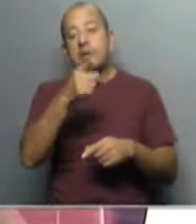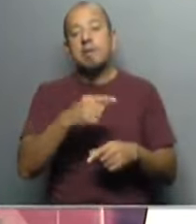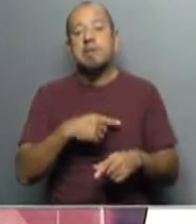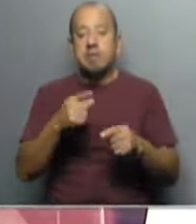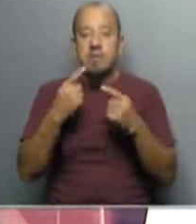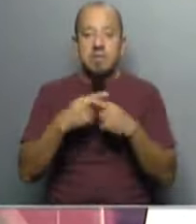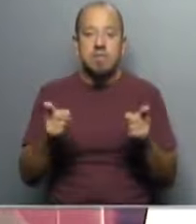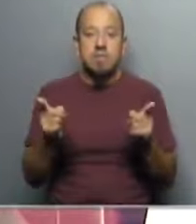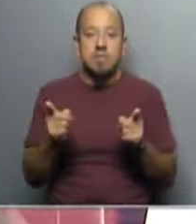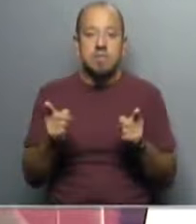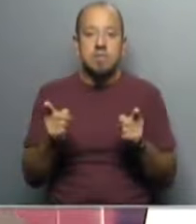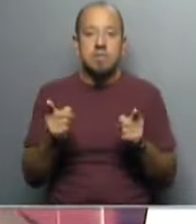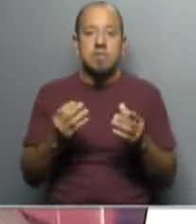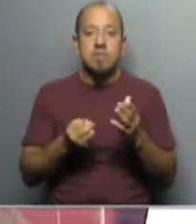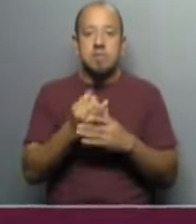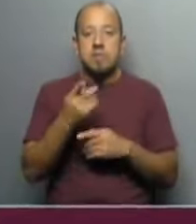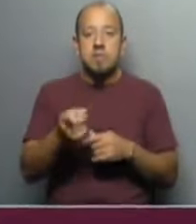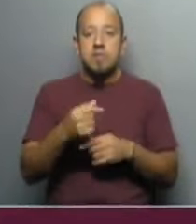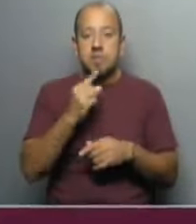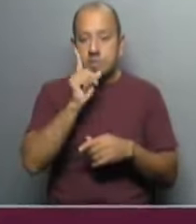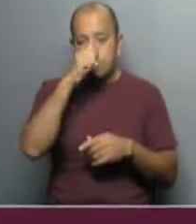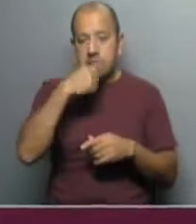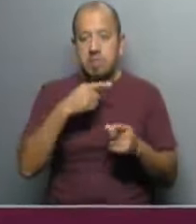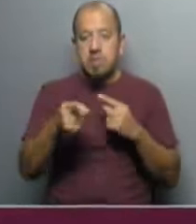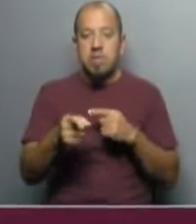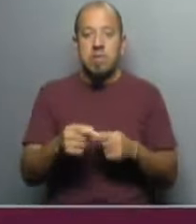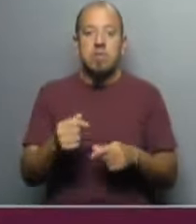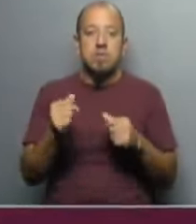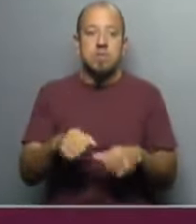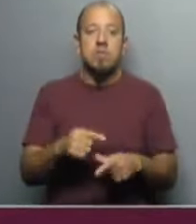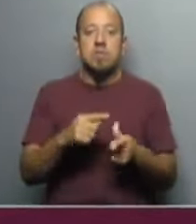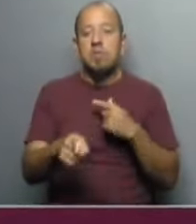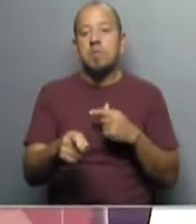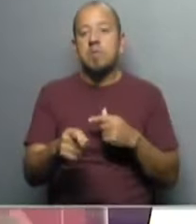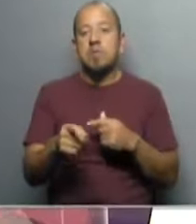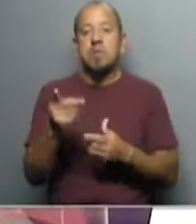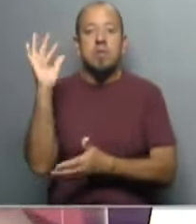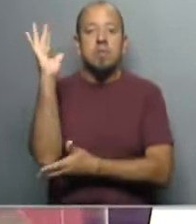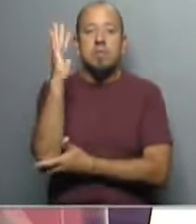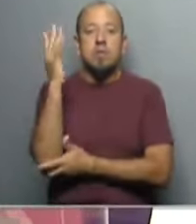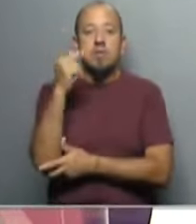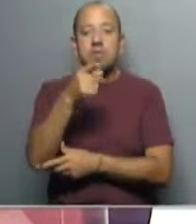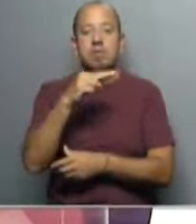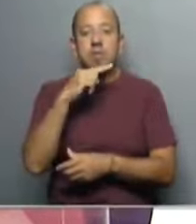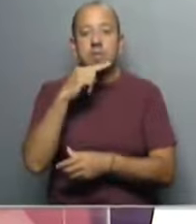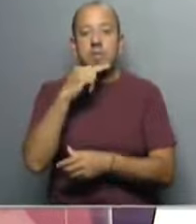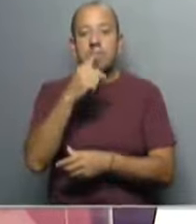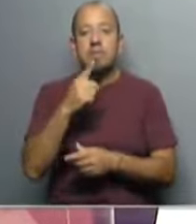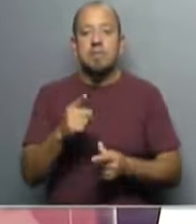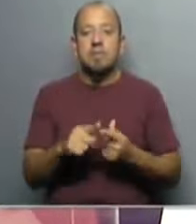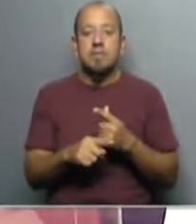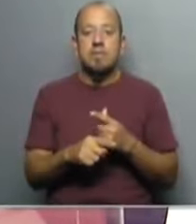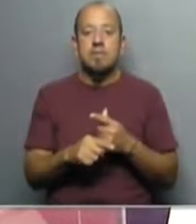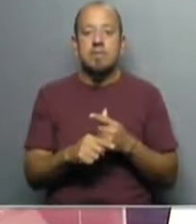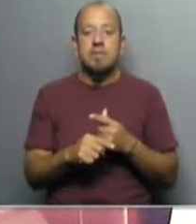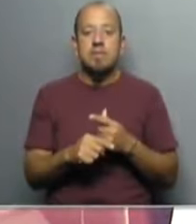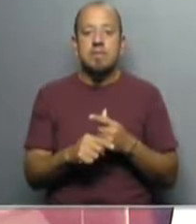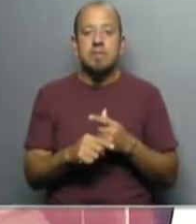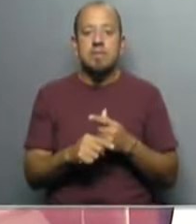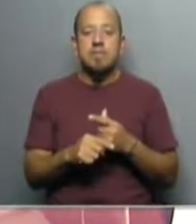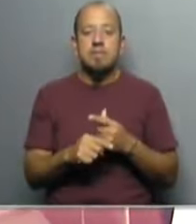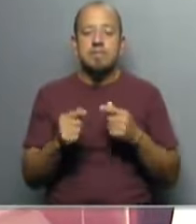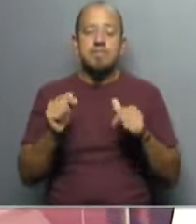mirada como nueva de Montevideo, quieras o no, ¿no? Que nosotros ya curtimos el Parque Valle bastante y ella, quieras o no, no tanto. Claro, es totalmente.